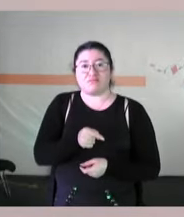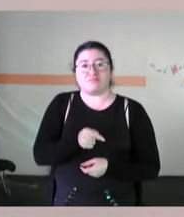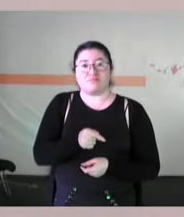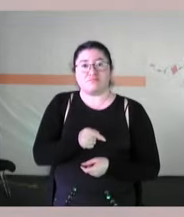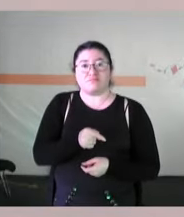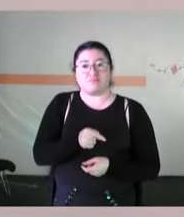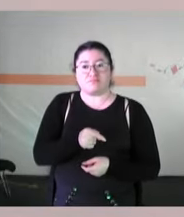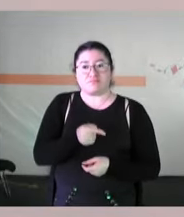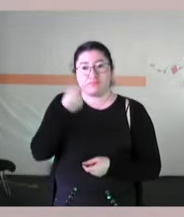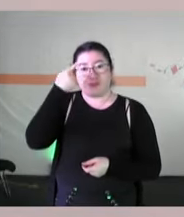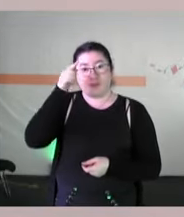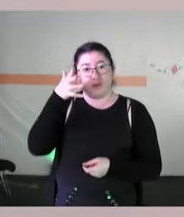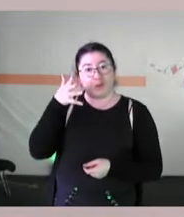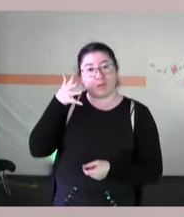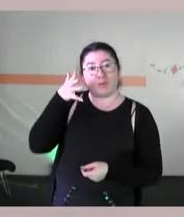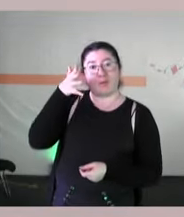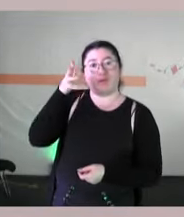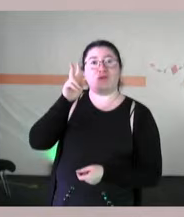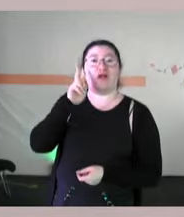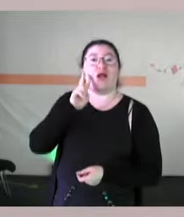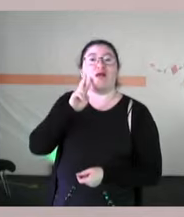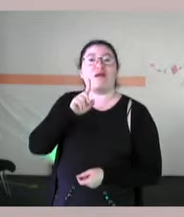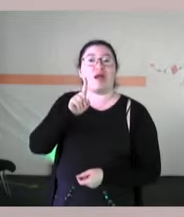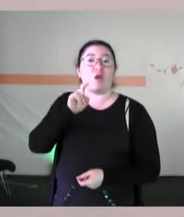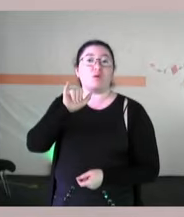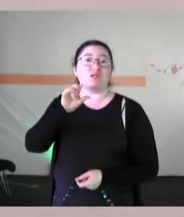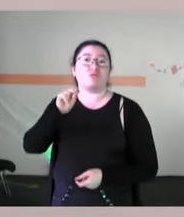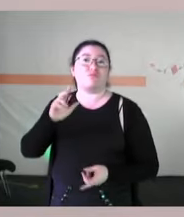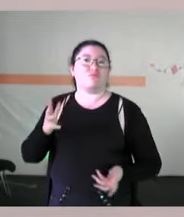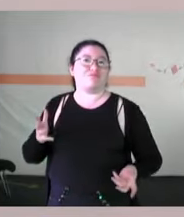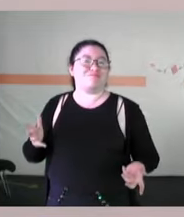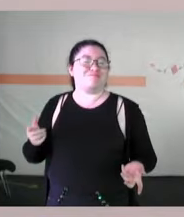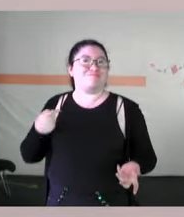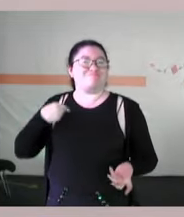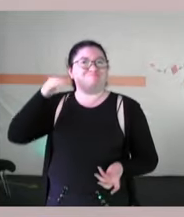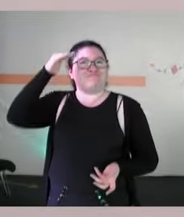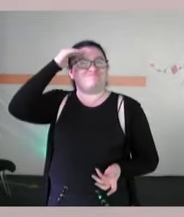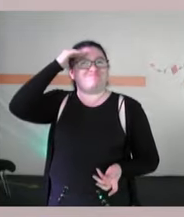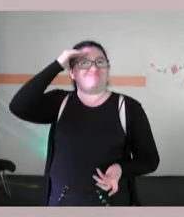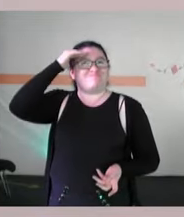ese ser a luchar la batalla del agua, ¿no?